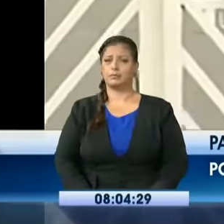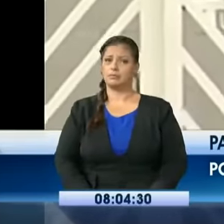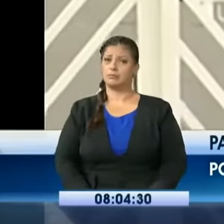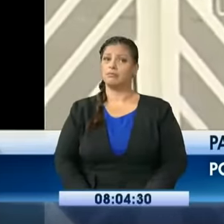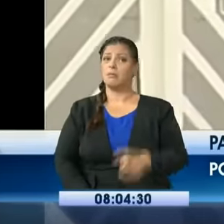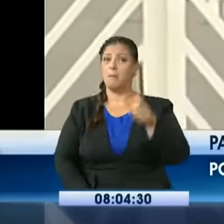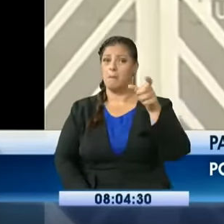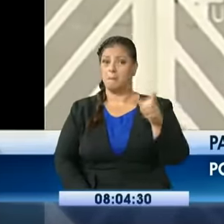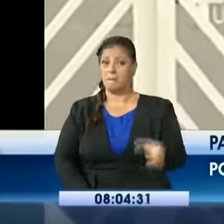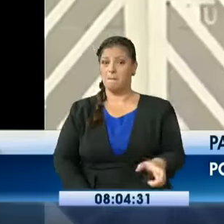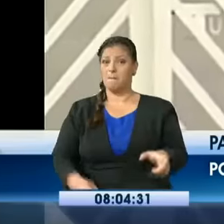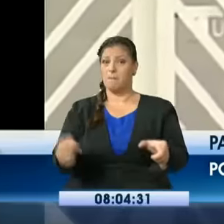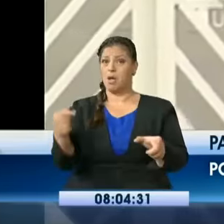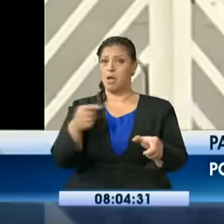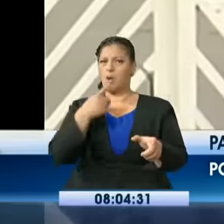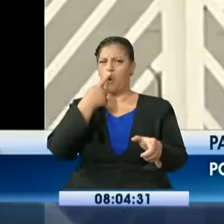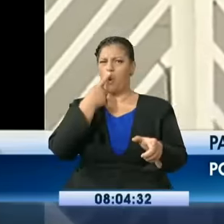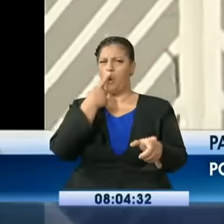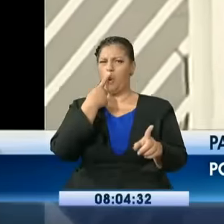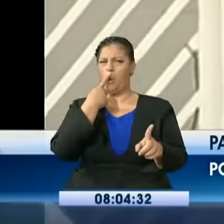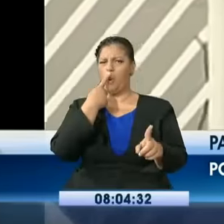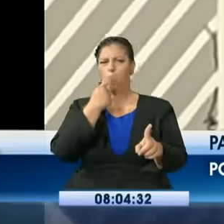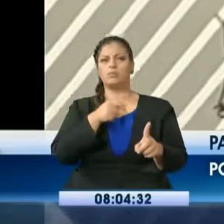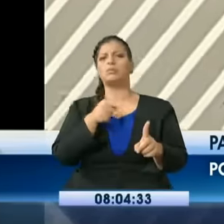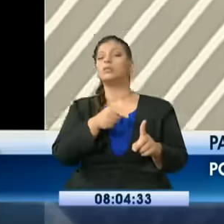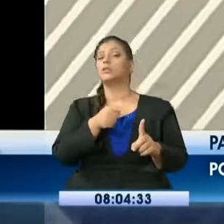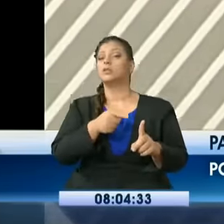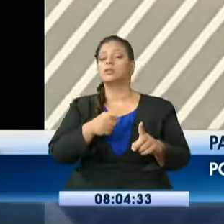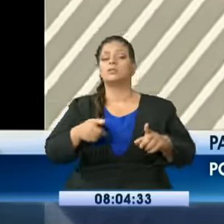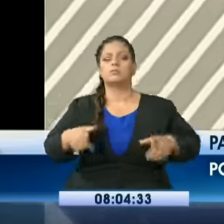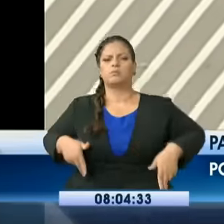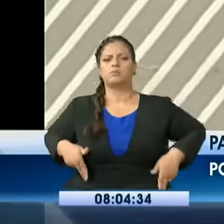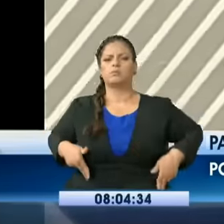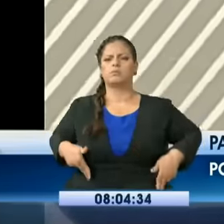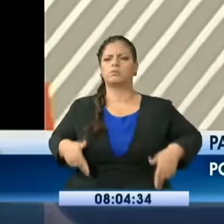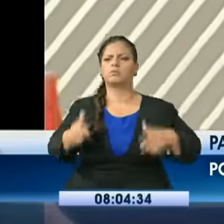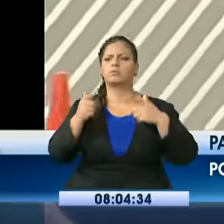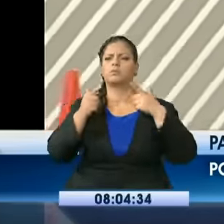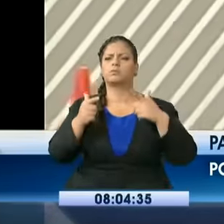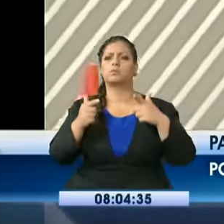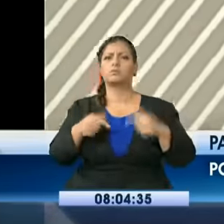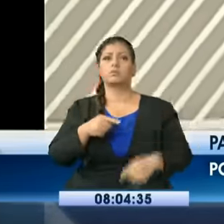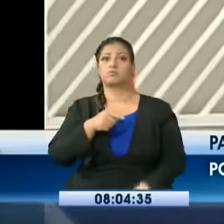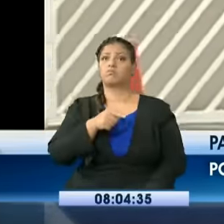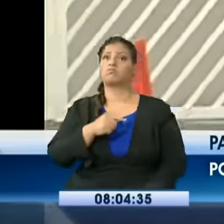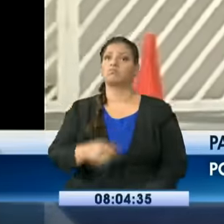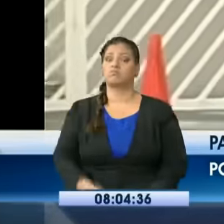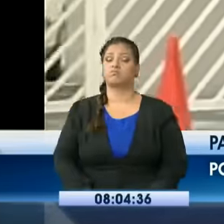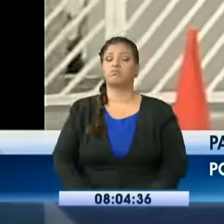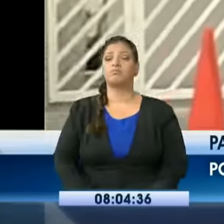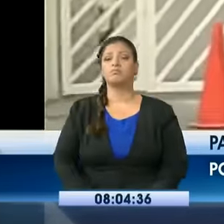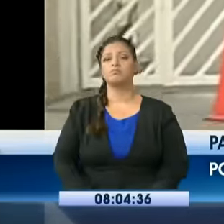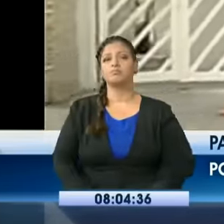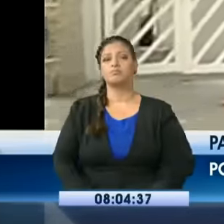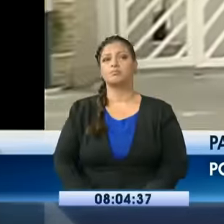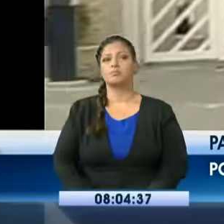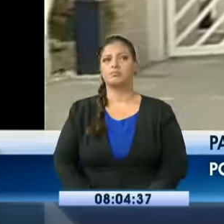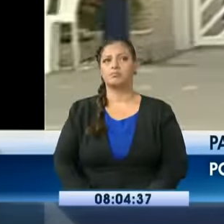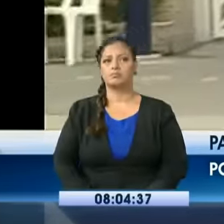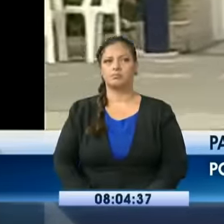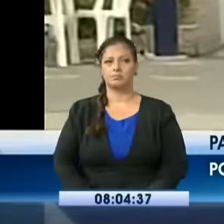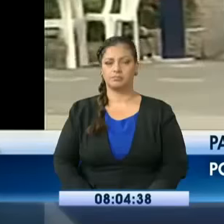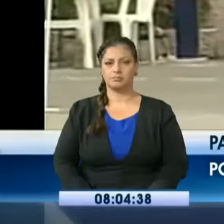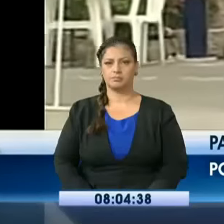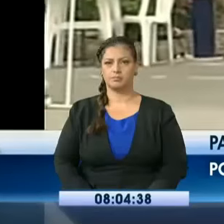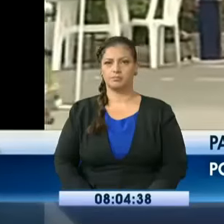tiene. Aparentemente ya ha habido una respuesta y el dirigente de la Ciudadela ya ha estado dejando entrar esta mañana a los vehículos. Porque no le quedó